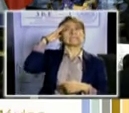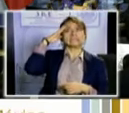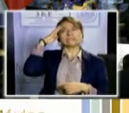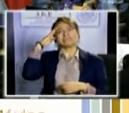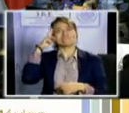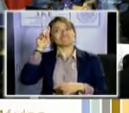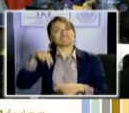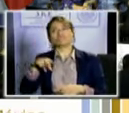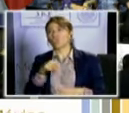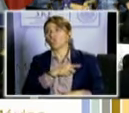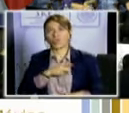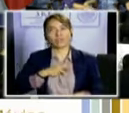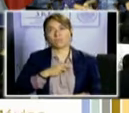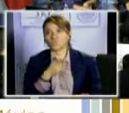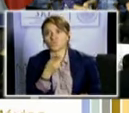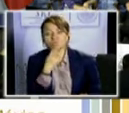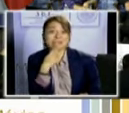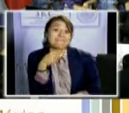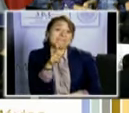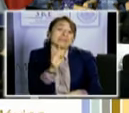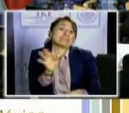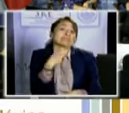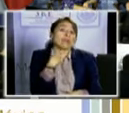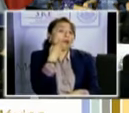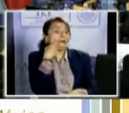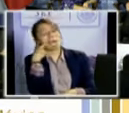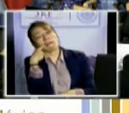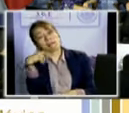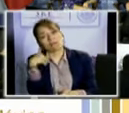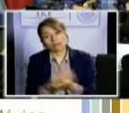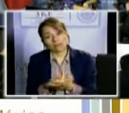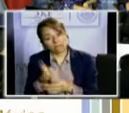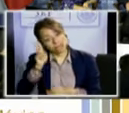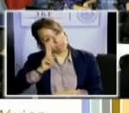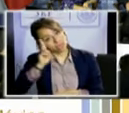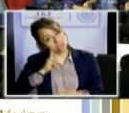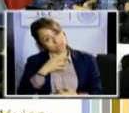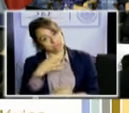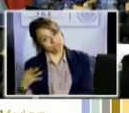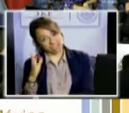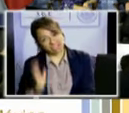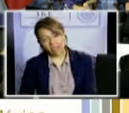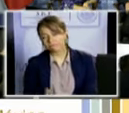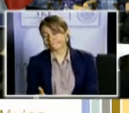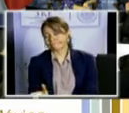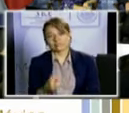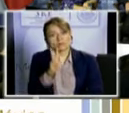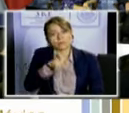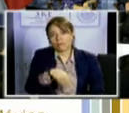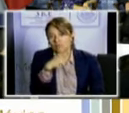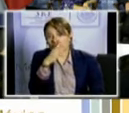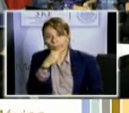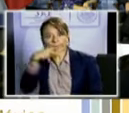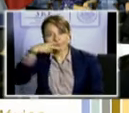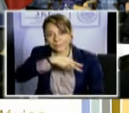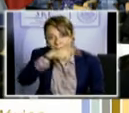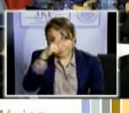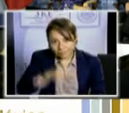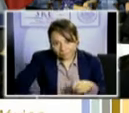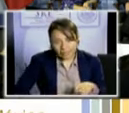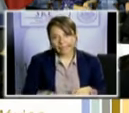adicto, tú encuentras esos $12 para fumarte un cigarro. Entonces, el tema de cómo se estaba midiendo el éxito o el